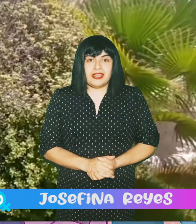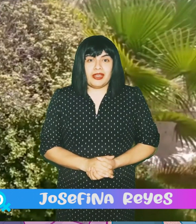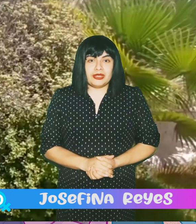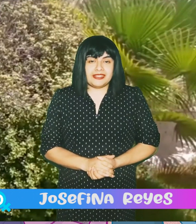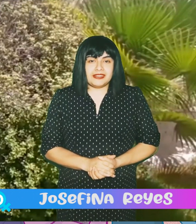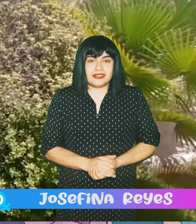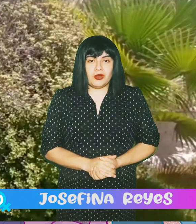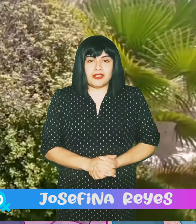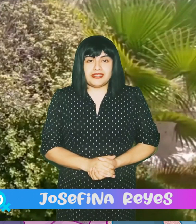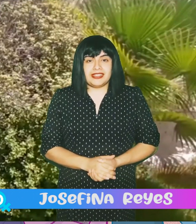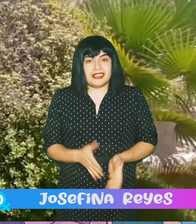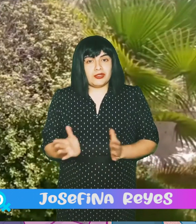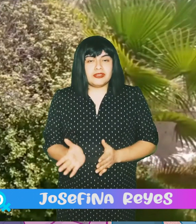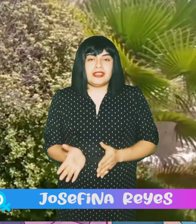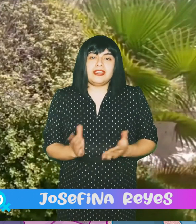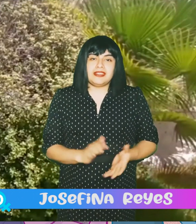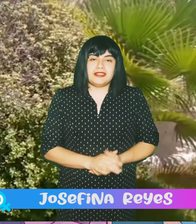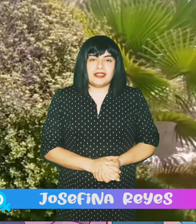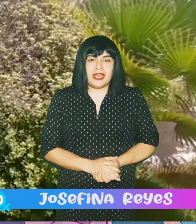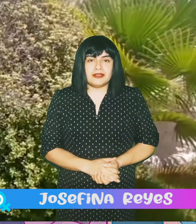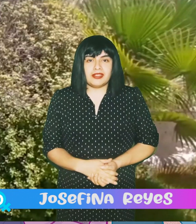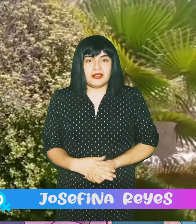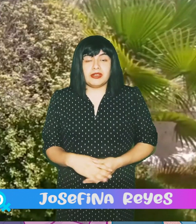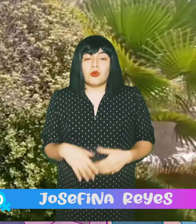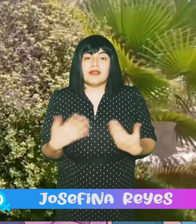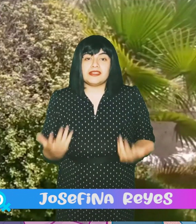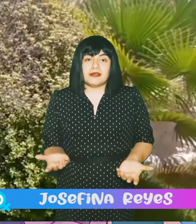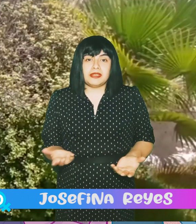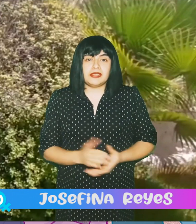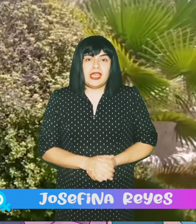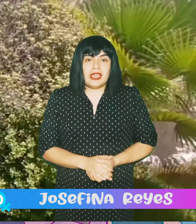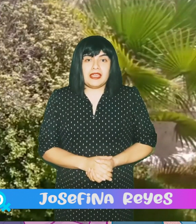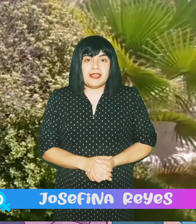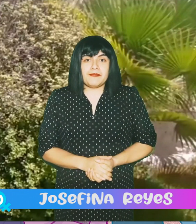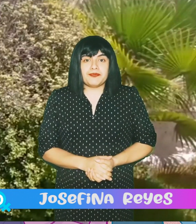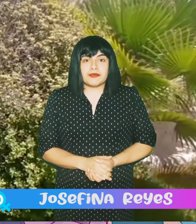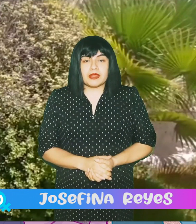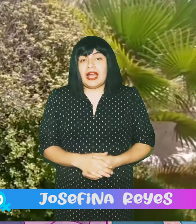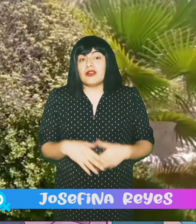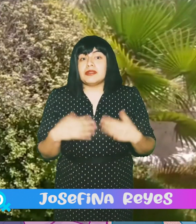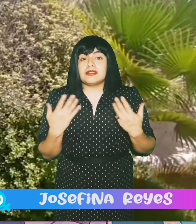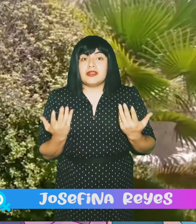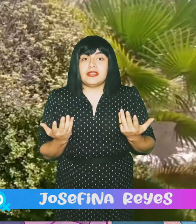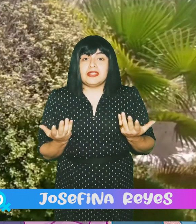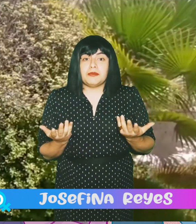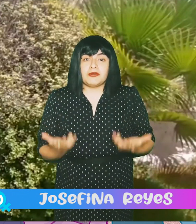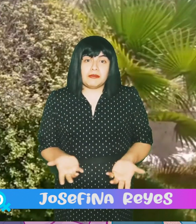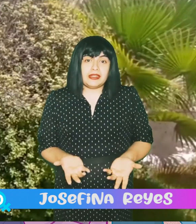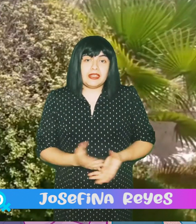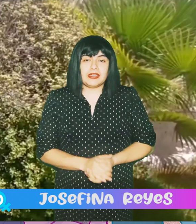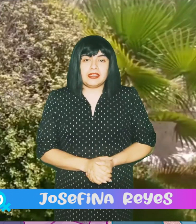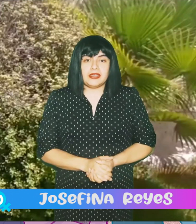donde adolescentes y jóvenes de entre 12 y 17 años se reúnen una vez al mes a conversar sobre